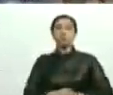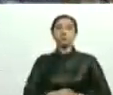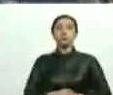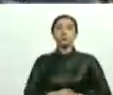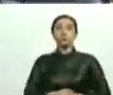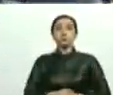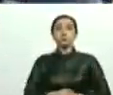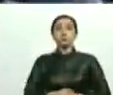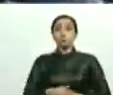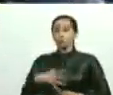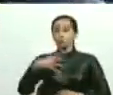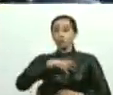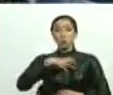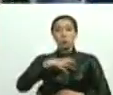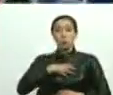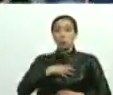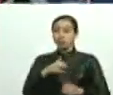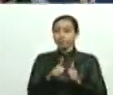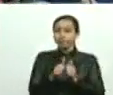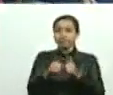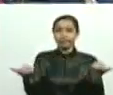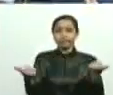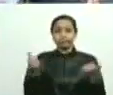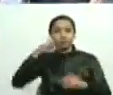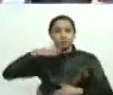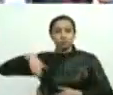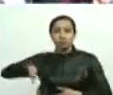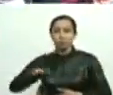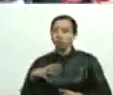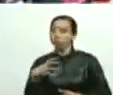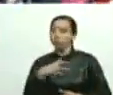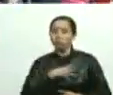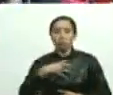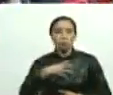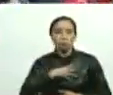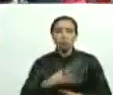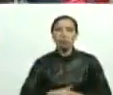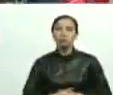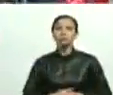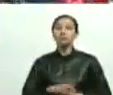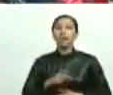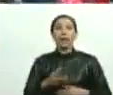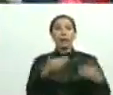No pueden ustedes divorciarse del poder popular una vez que llegan al cargo,